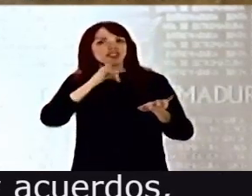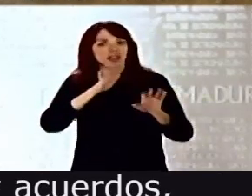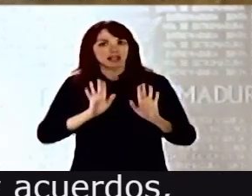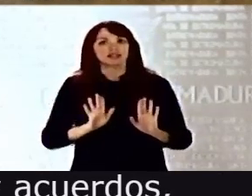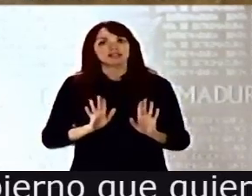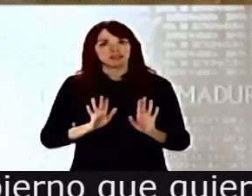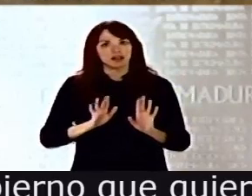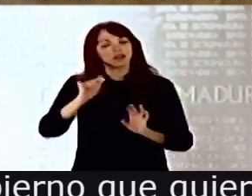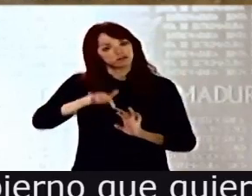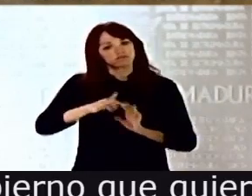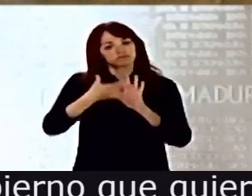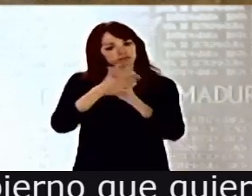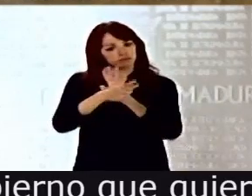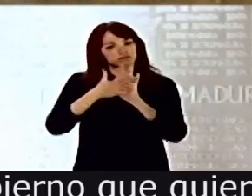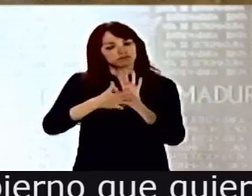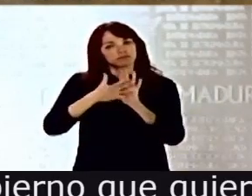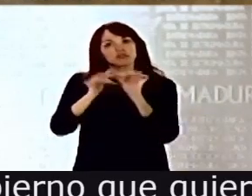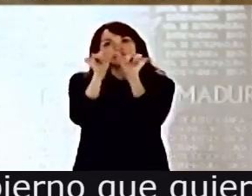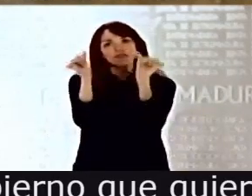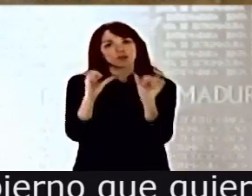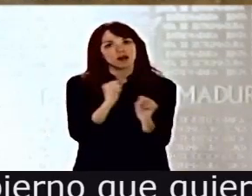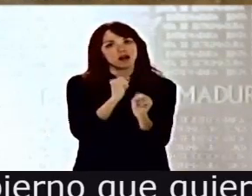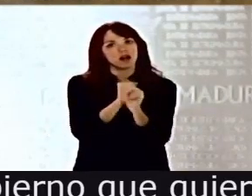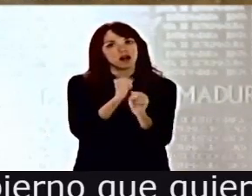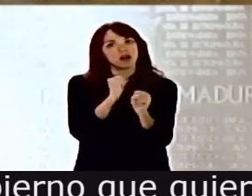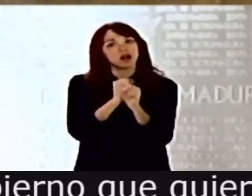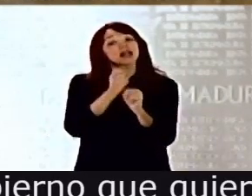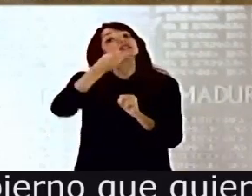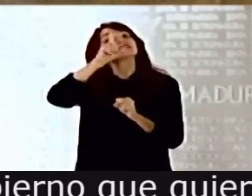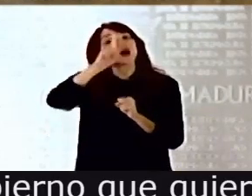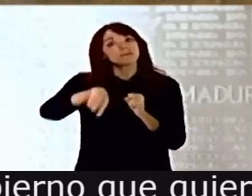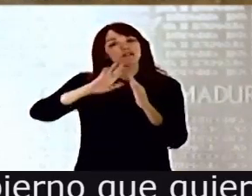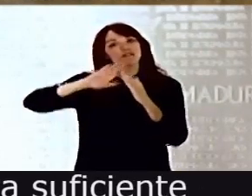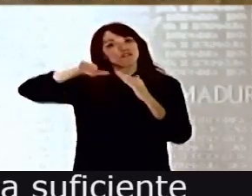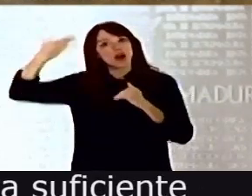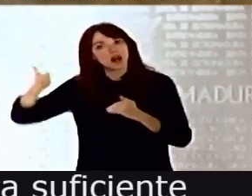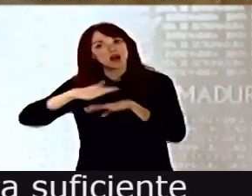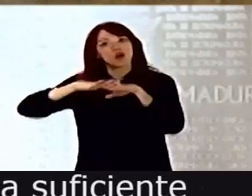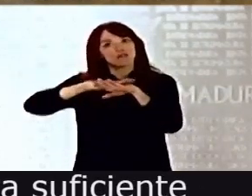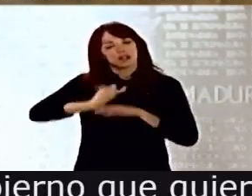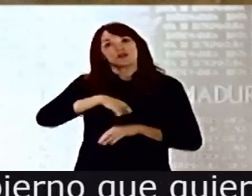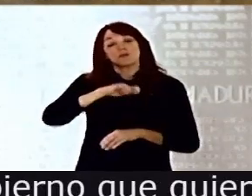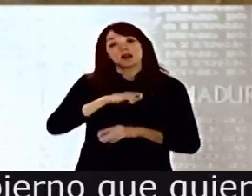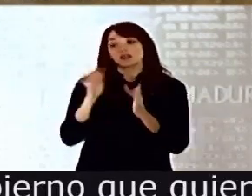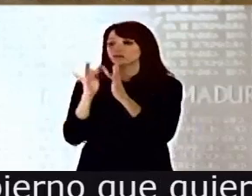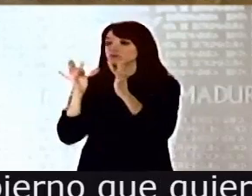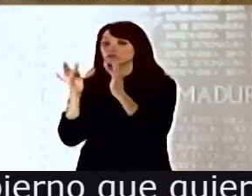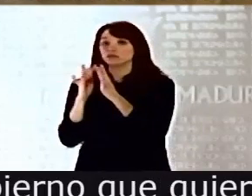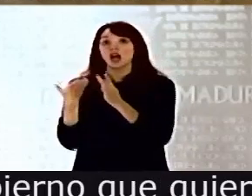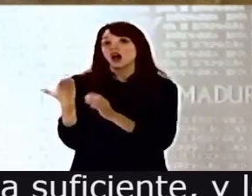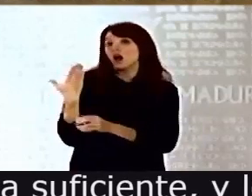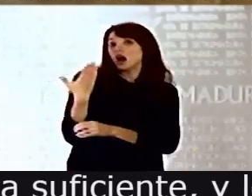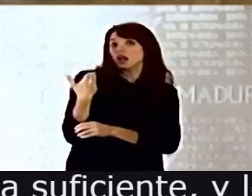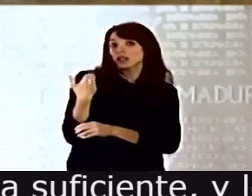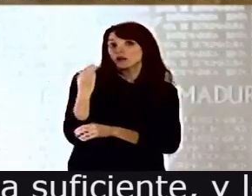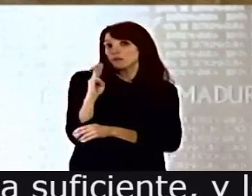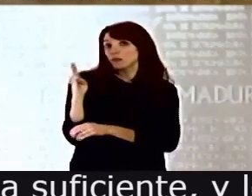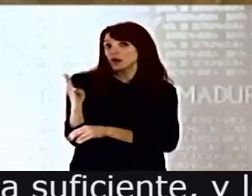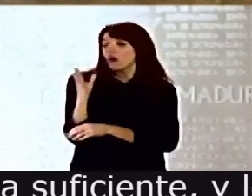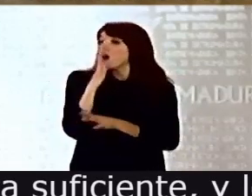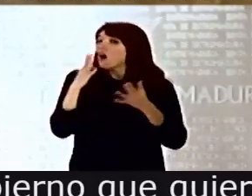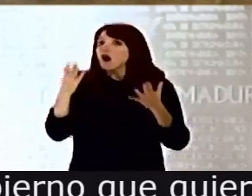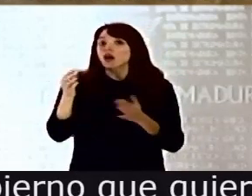mismo que predicamos aquí, en nuestro territorio regional, lo hacemos también con el Gobierno de España. Lo hacíamos cuando no era del Partido Socialista y lo hacemos